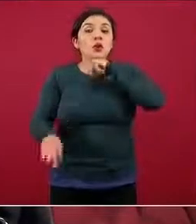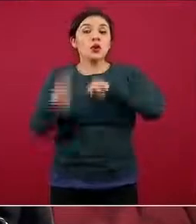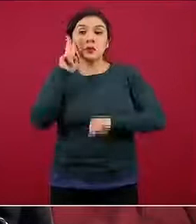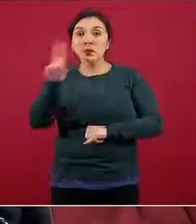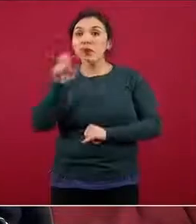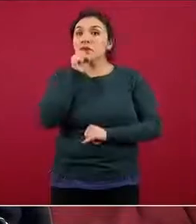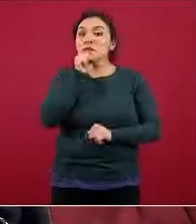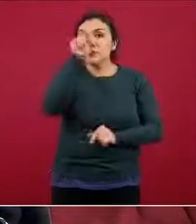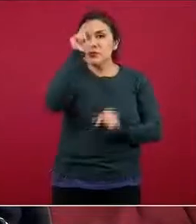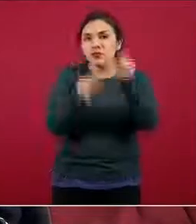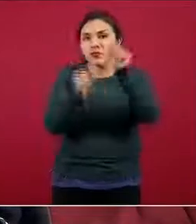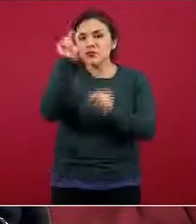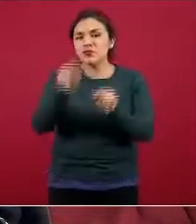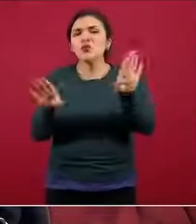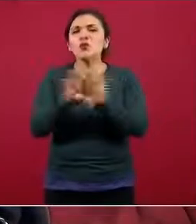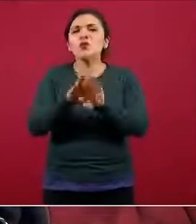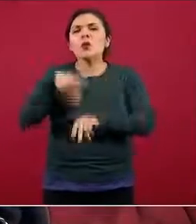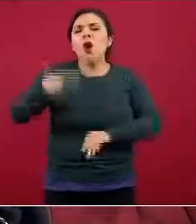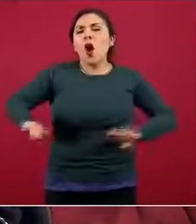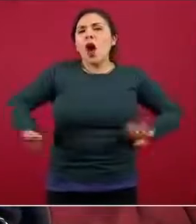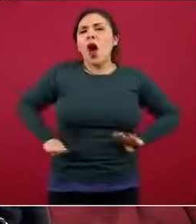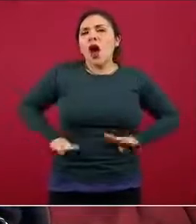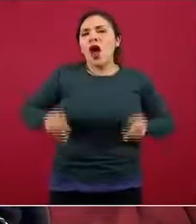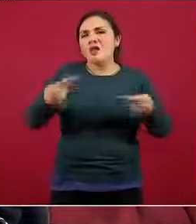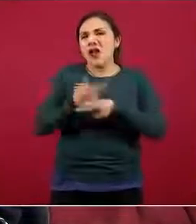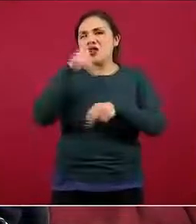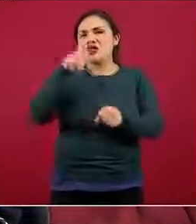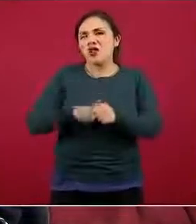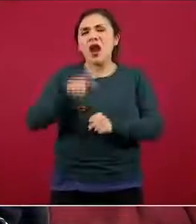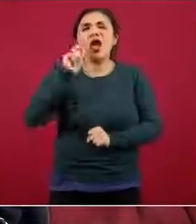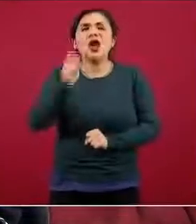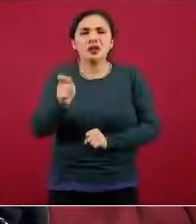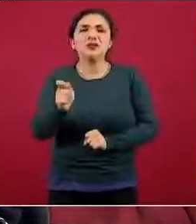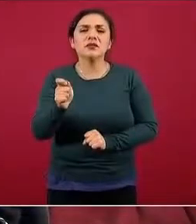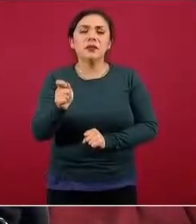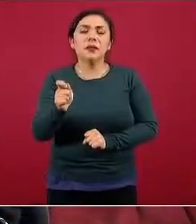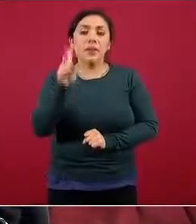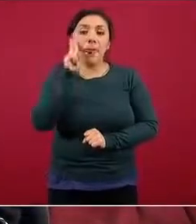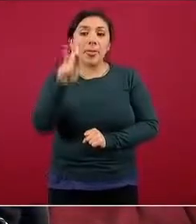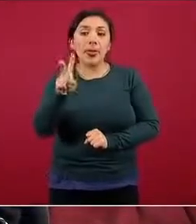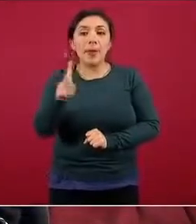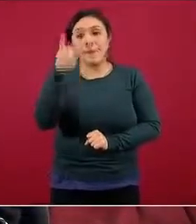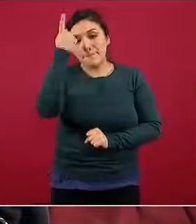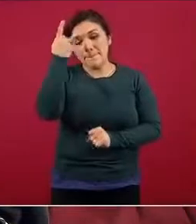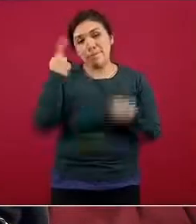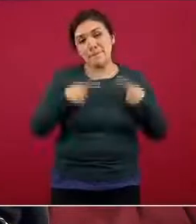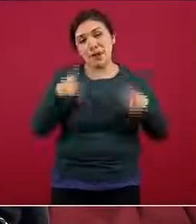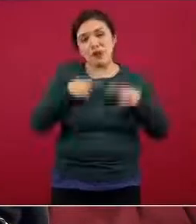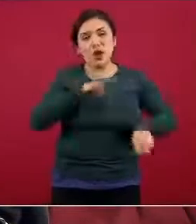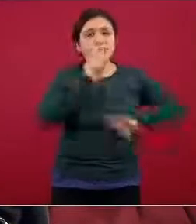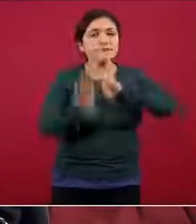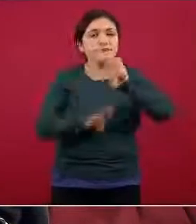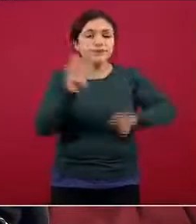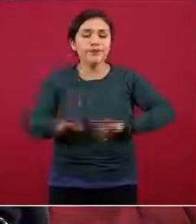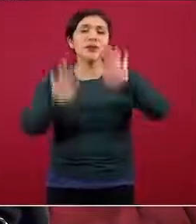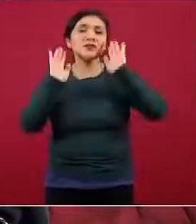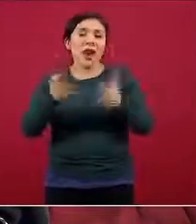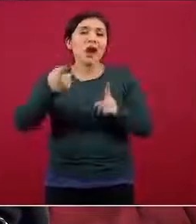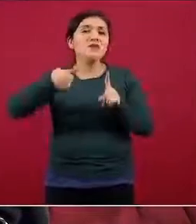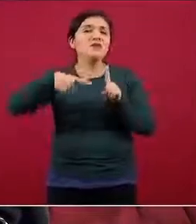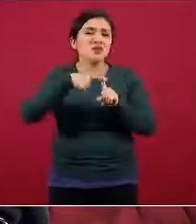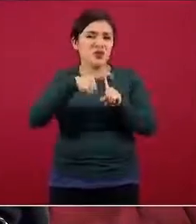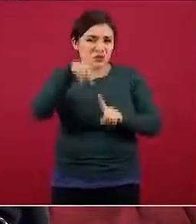mueve la epidemia a nivel nacional es la curva de las defunciones, tanto confirmadas